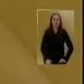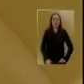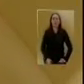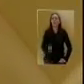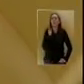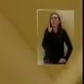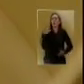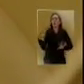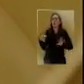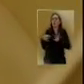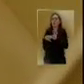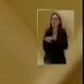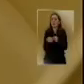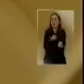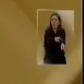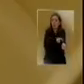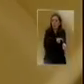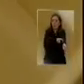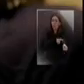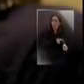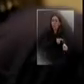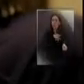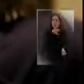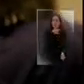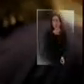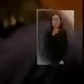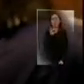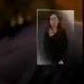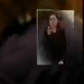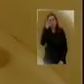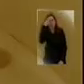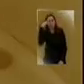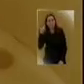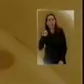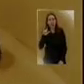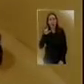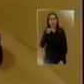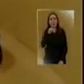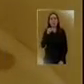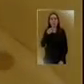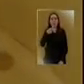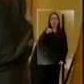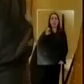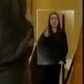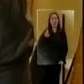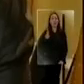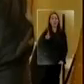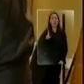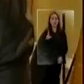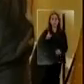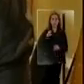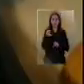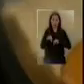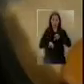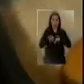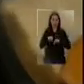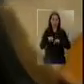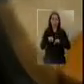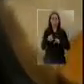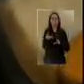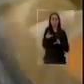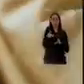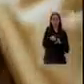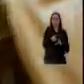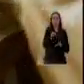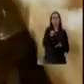¿Qué relación hay entre la diabetes y el Alzheimer? Estamos tratando estos animales con fructosa.